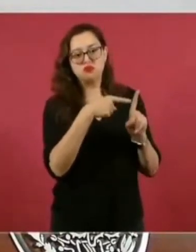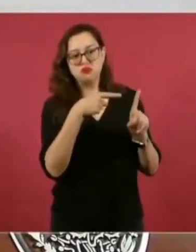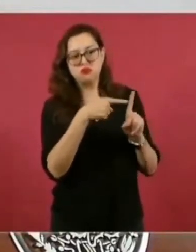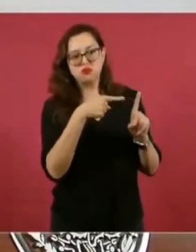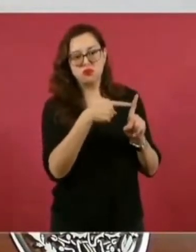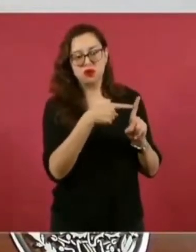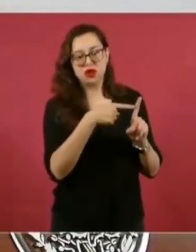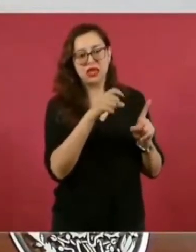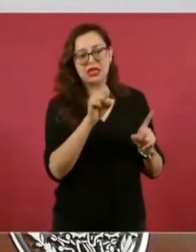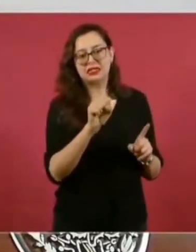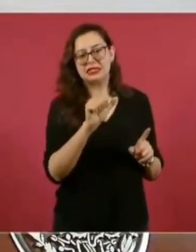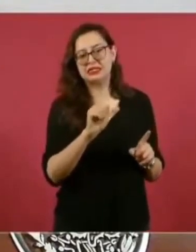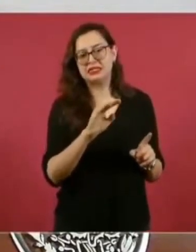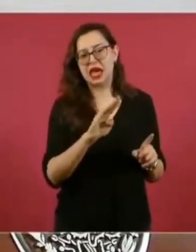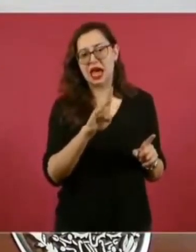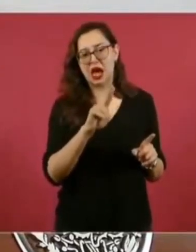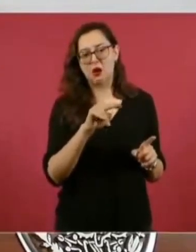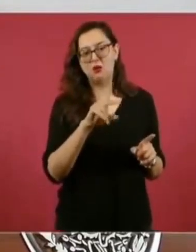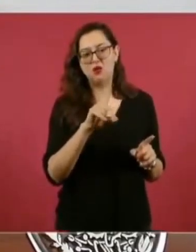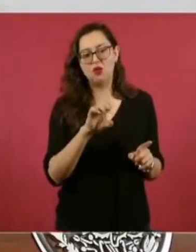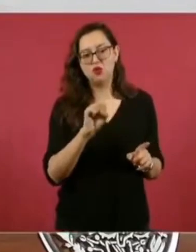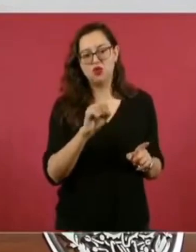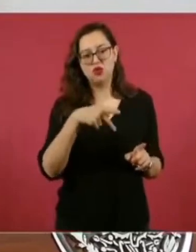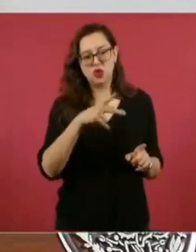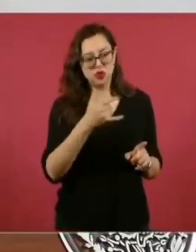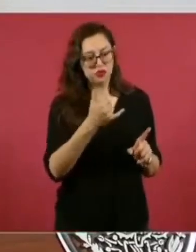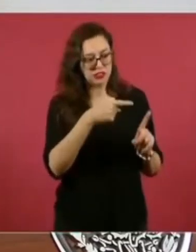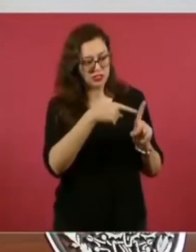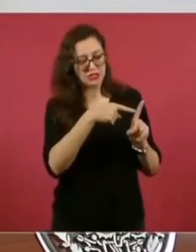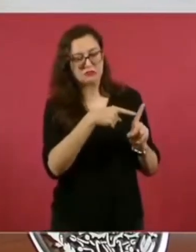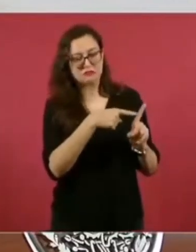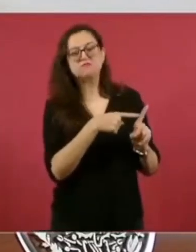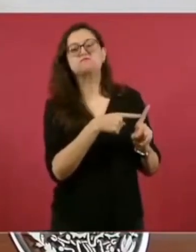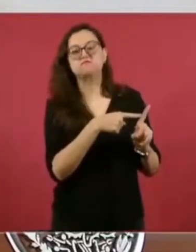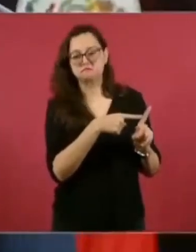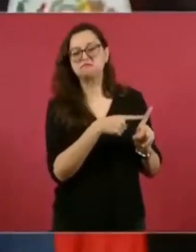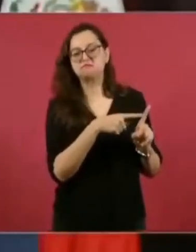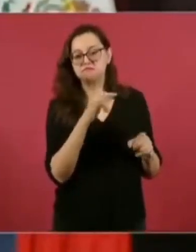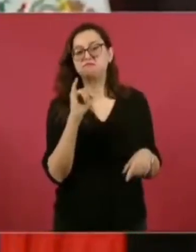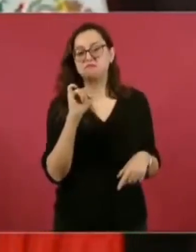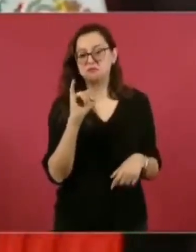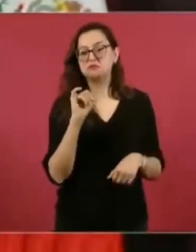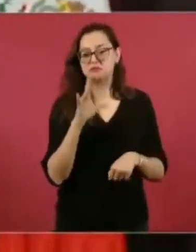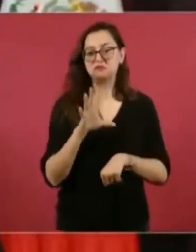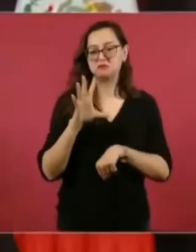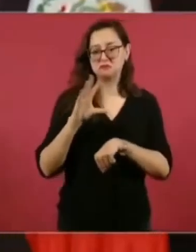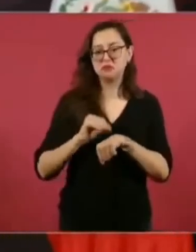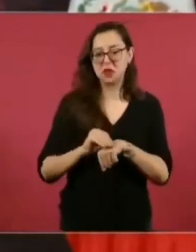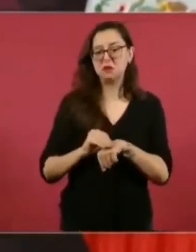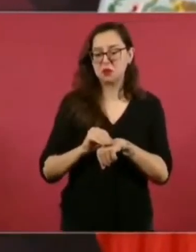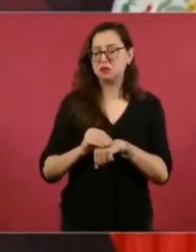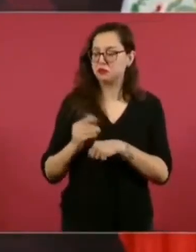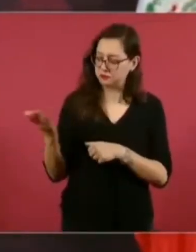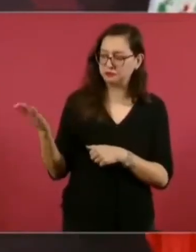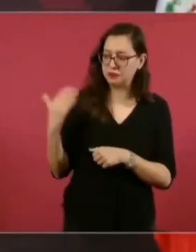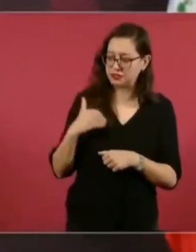a pesar de que había salido de Televisa y que